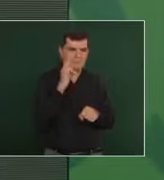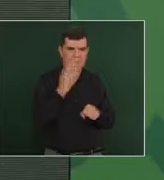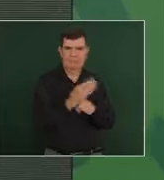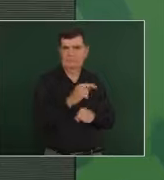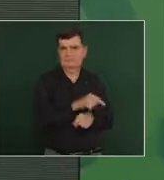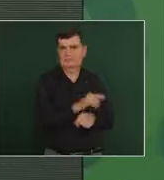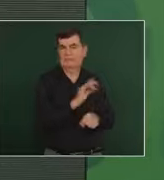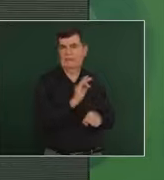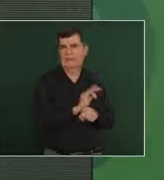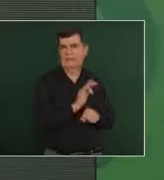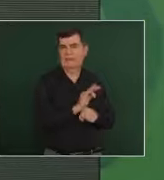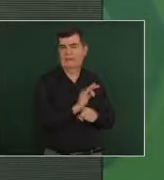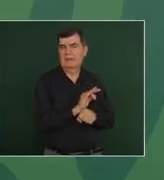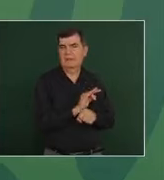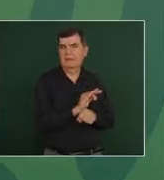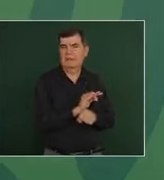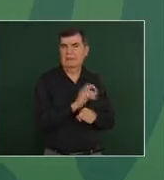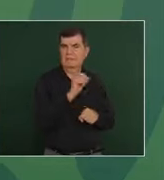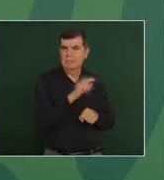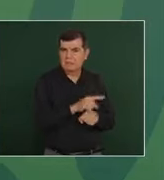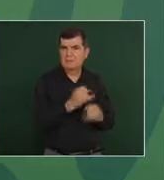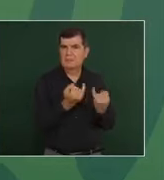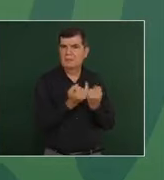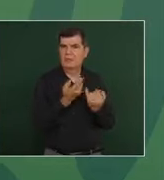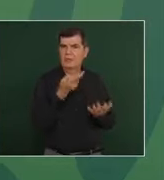responsables, y al mismo tiempo